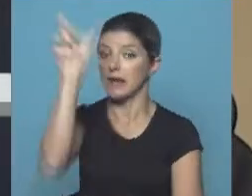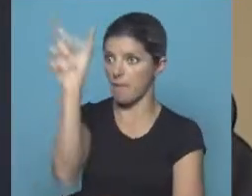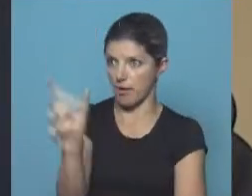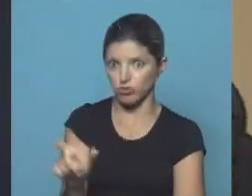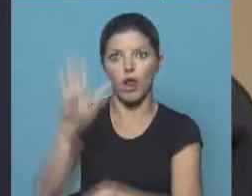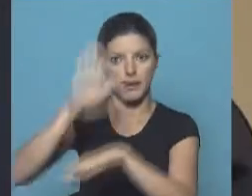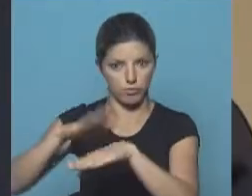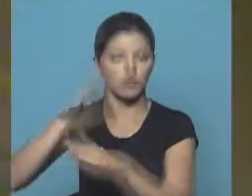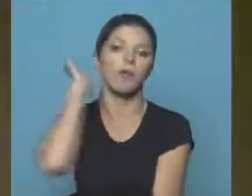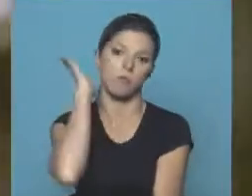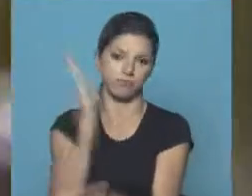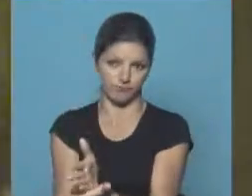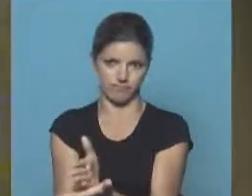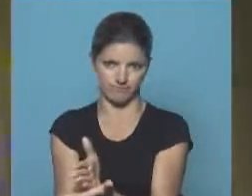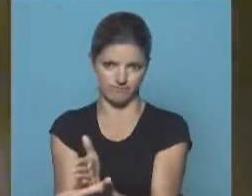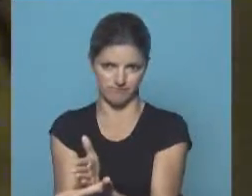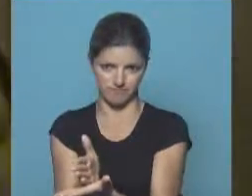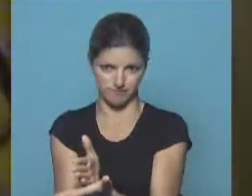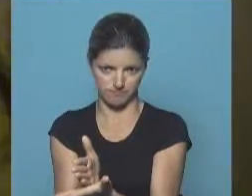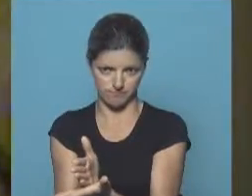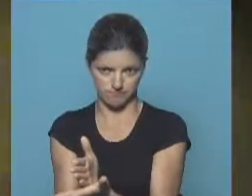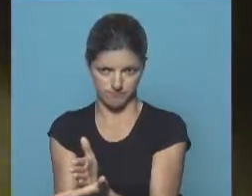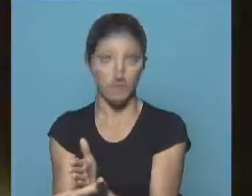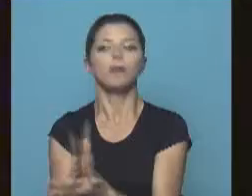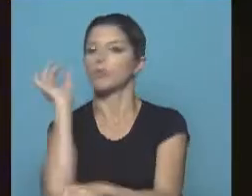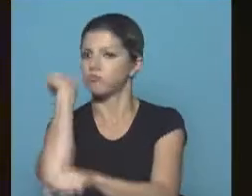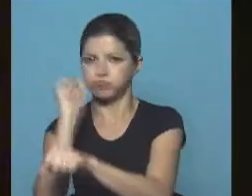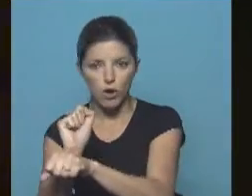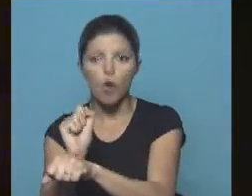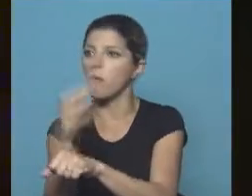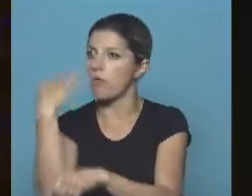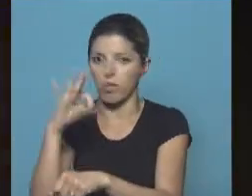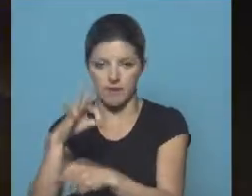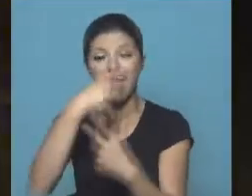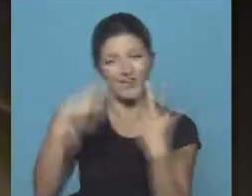los responsables van a ser van a ser juzgados y van a ser condenados a la pena que se merecen